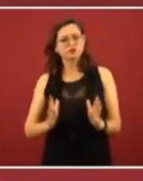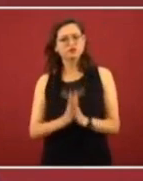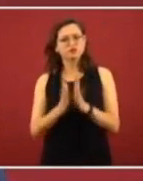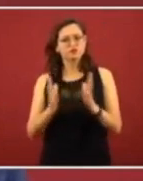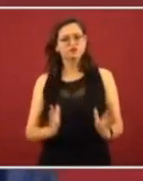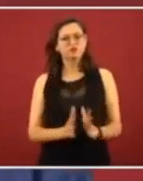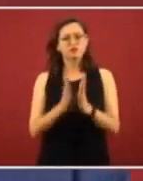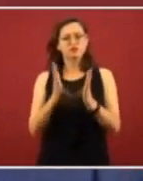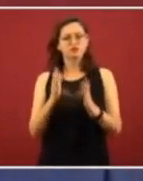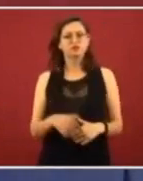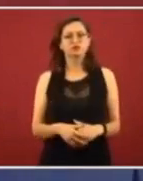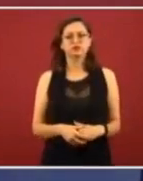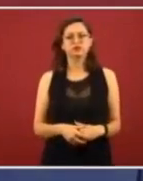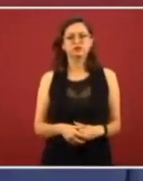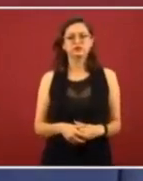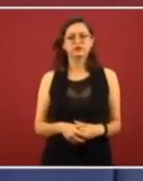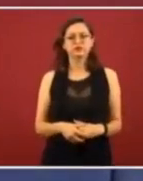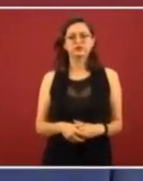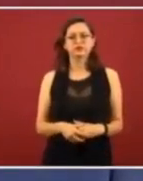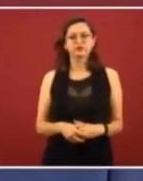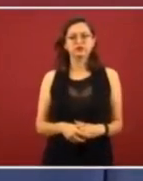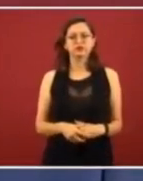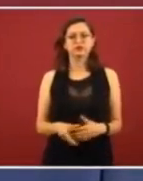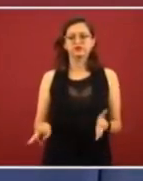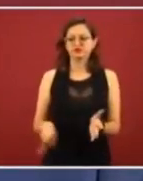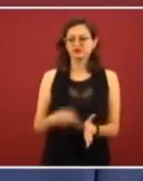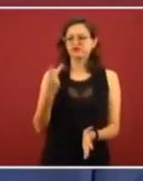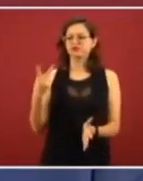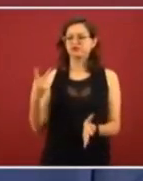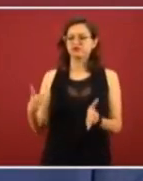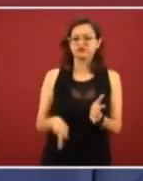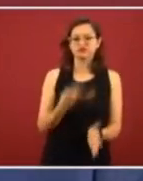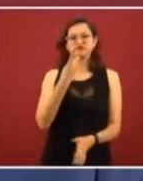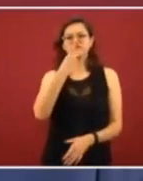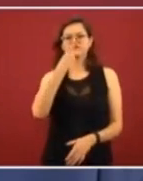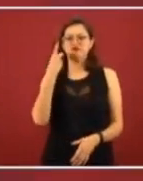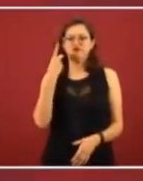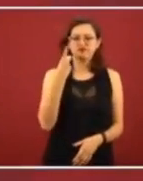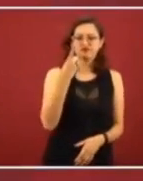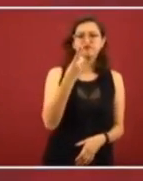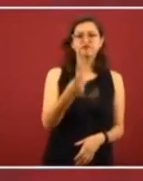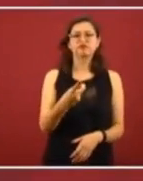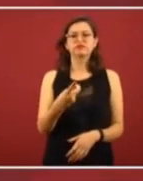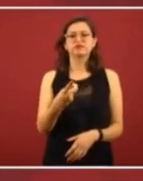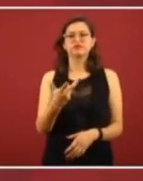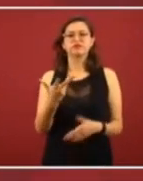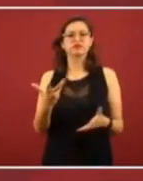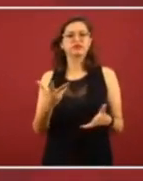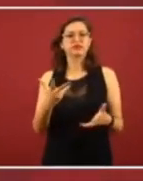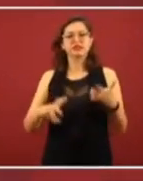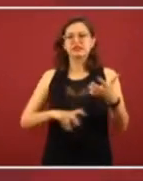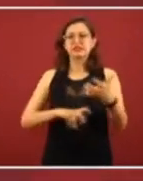Lo hemos dicho y lo volví a repetir, de que para enfrentar esta